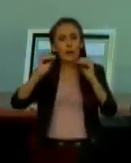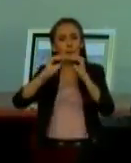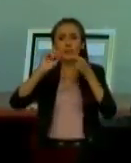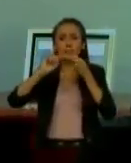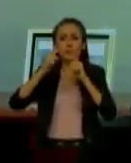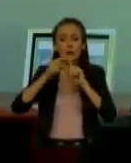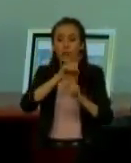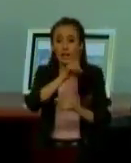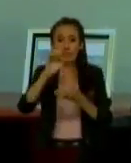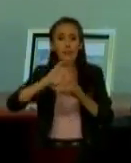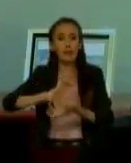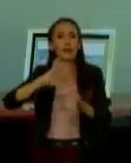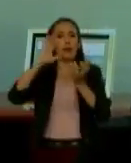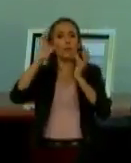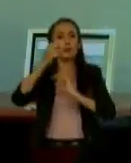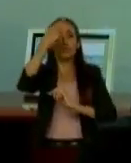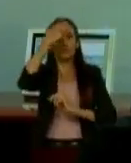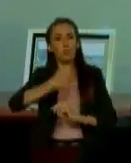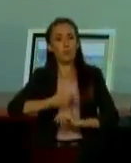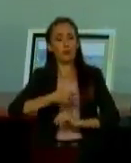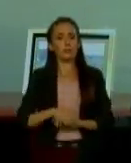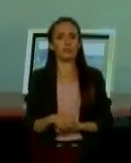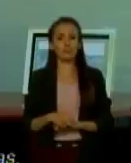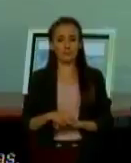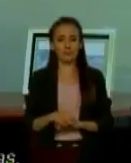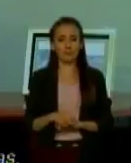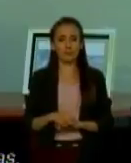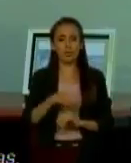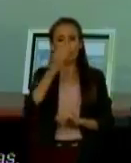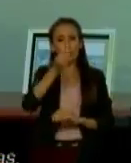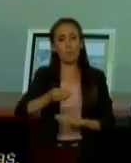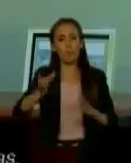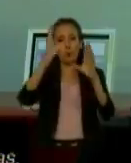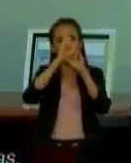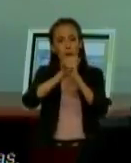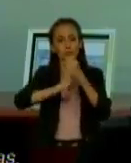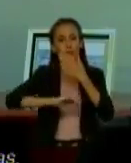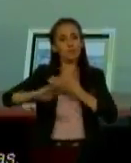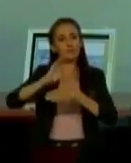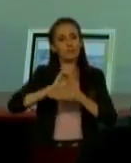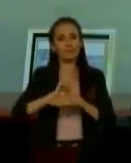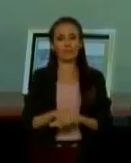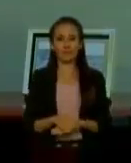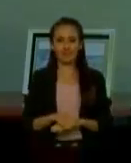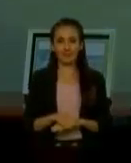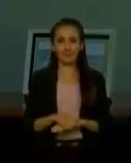Esa es revolución humana. Buenas noches, queridos compatriotas.